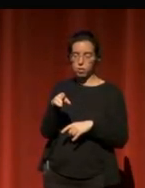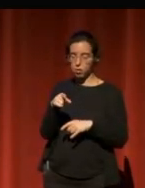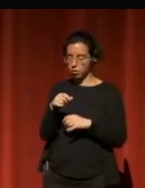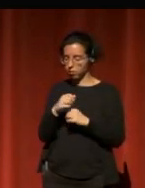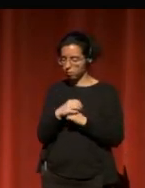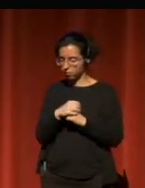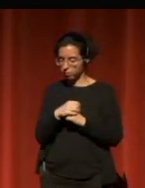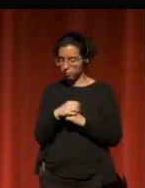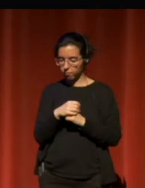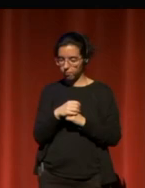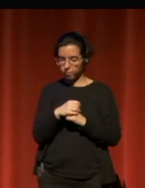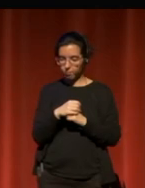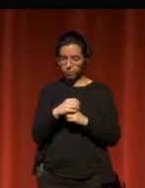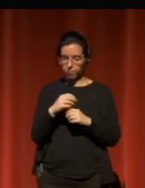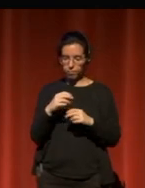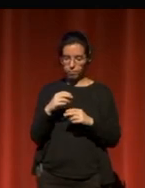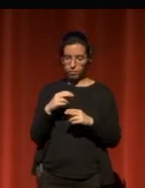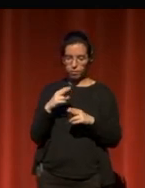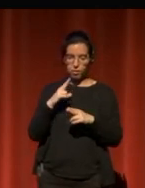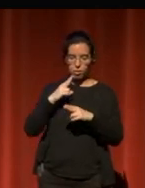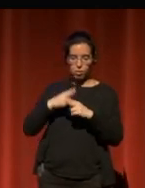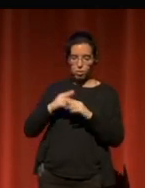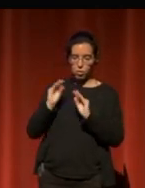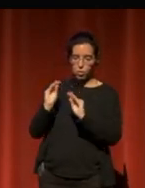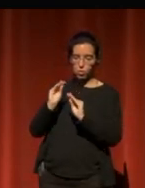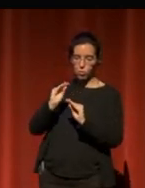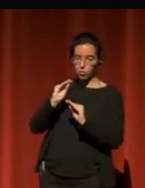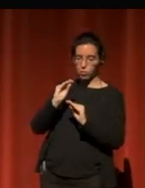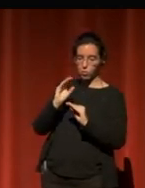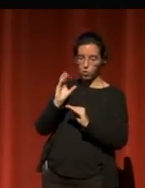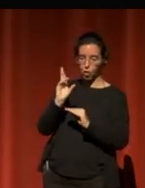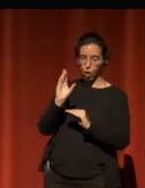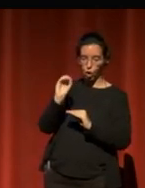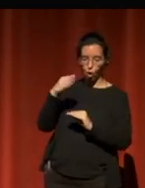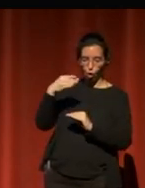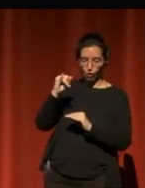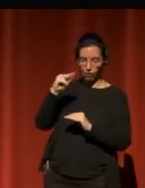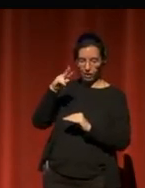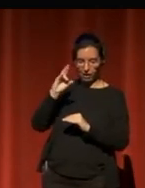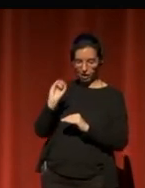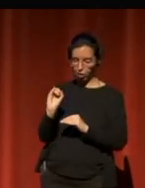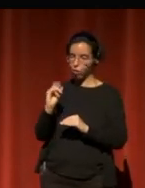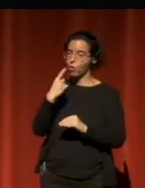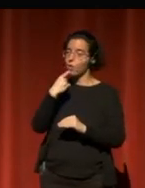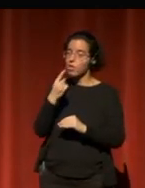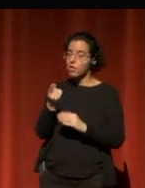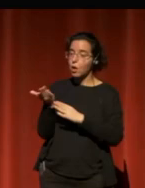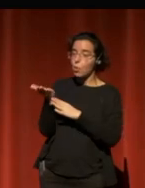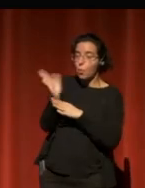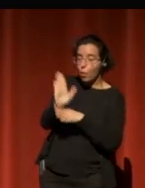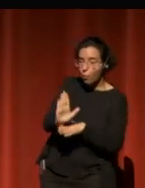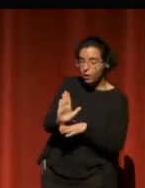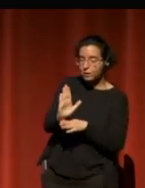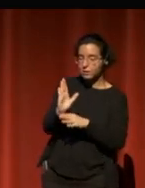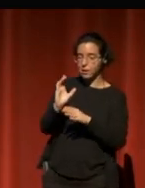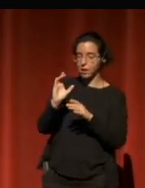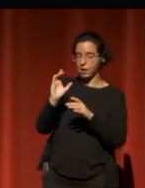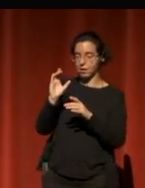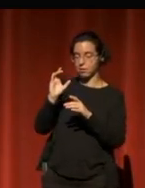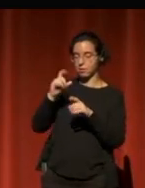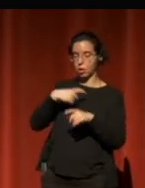Roberto? Roberto, perdóname que a veces cambio el nombre. Roberto Soto. Se propuso, la Comisión de Cultura de la